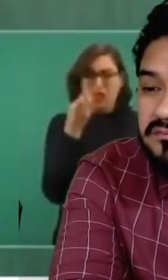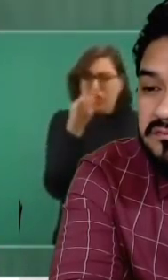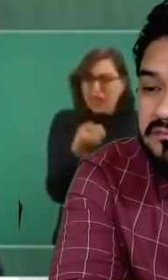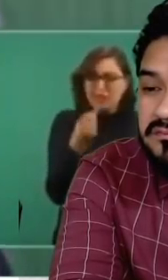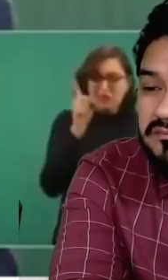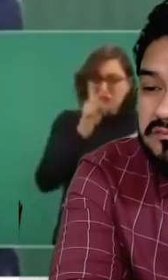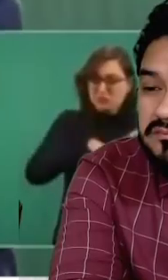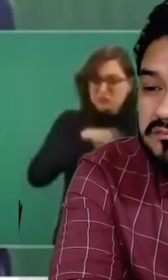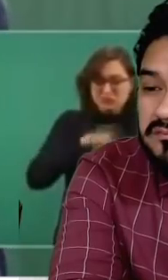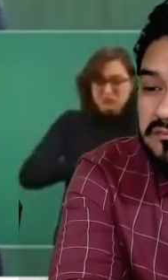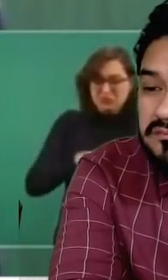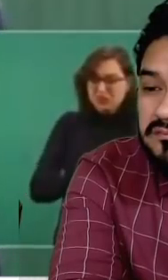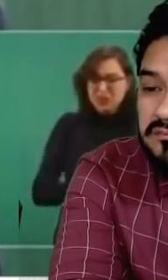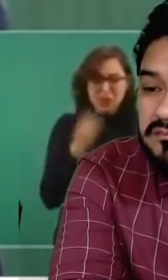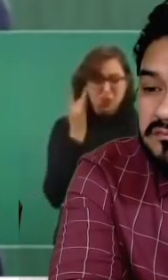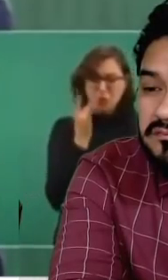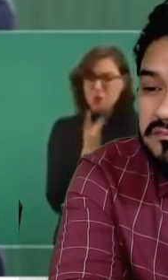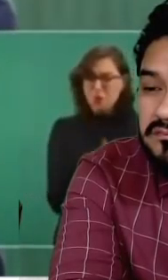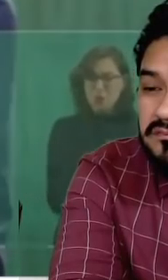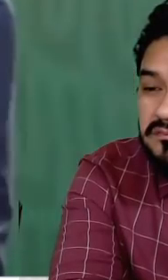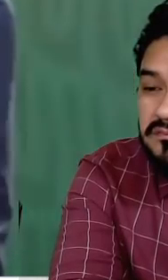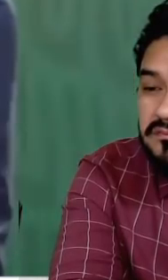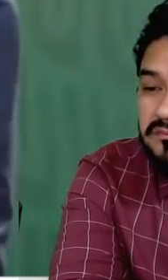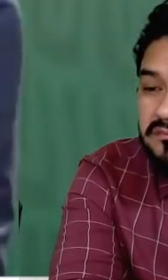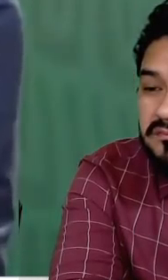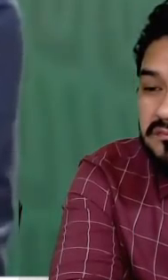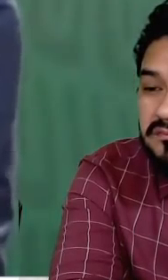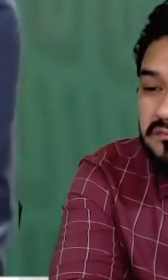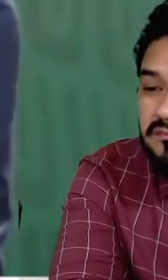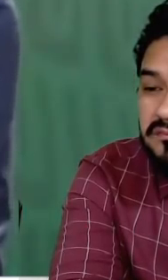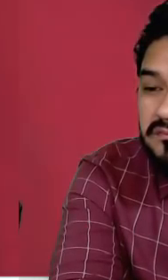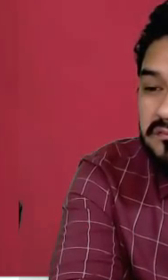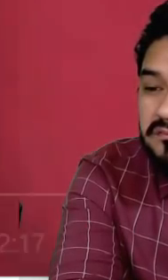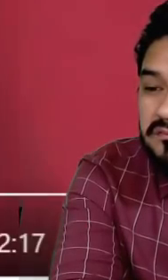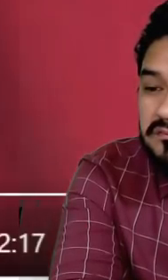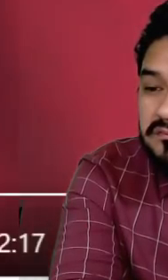al esquema de privatización.